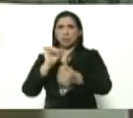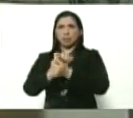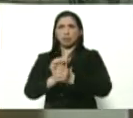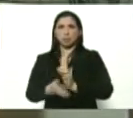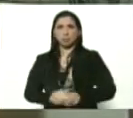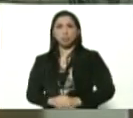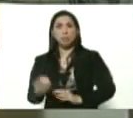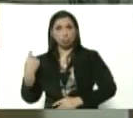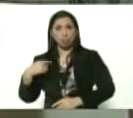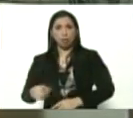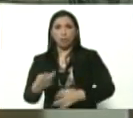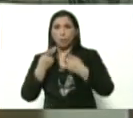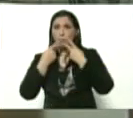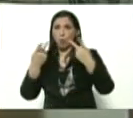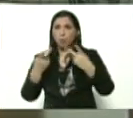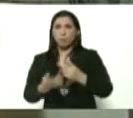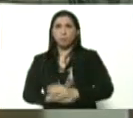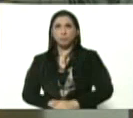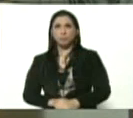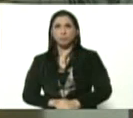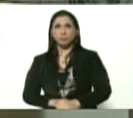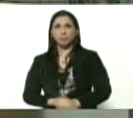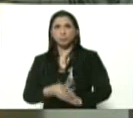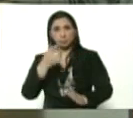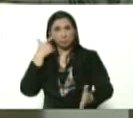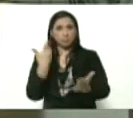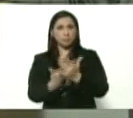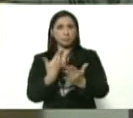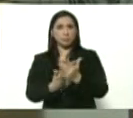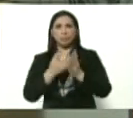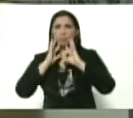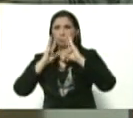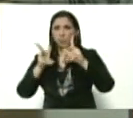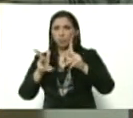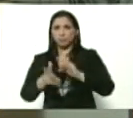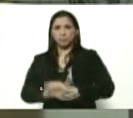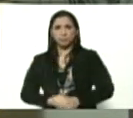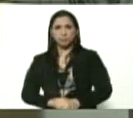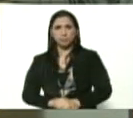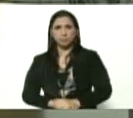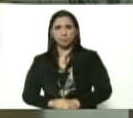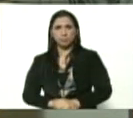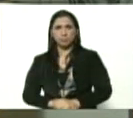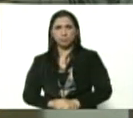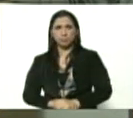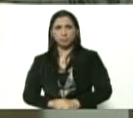Tengo la declaración y testimonio de